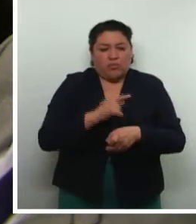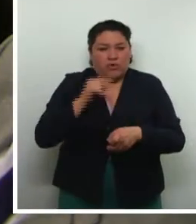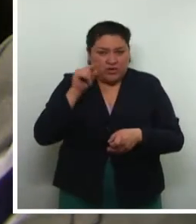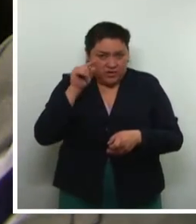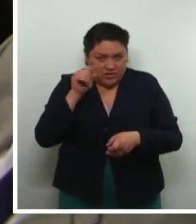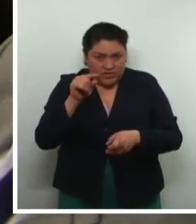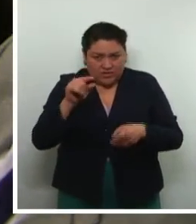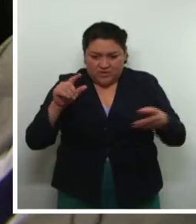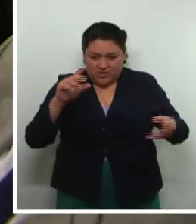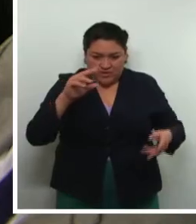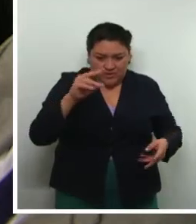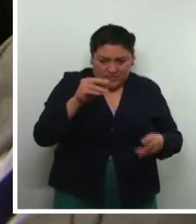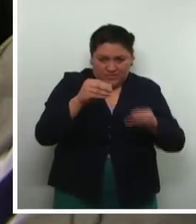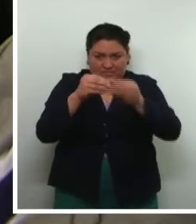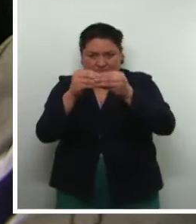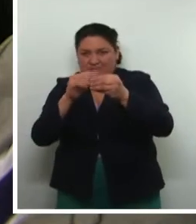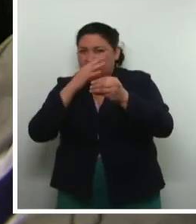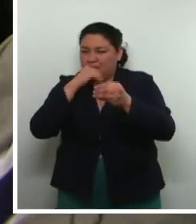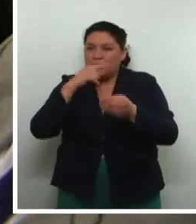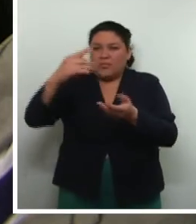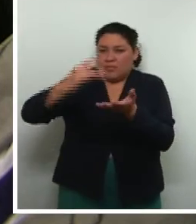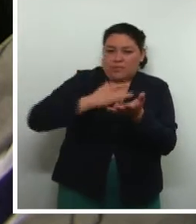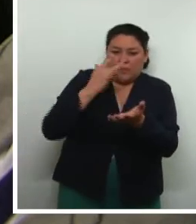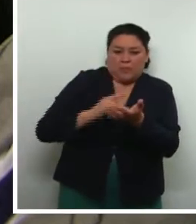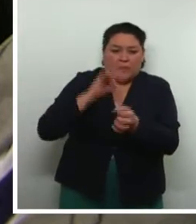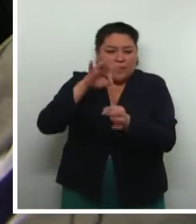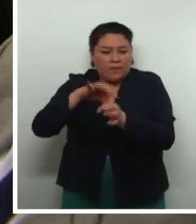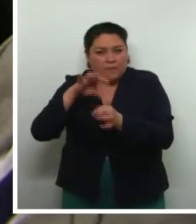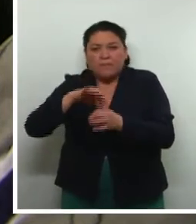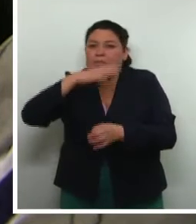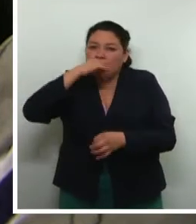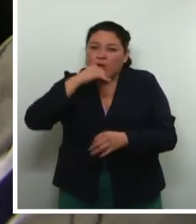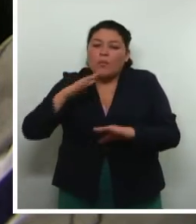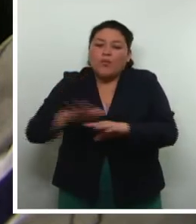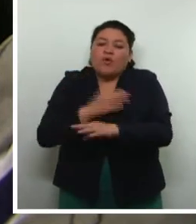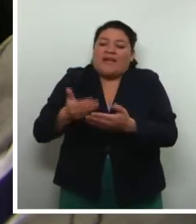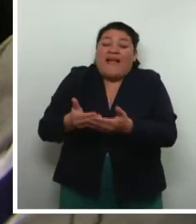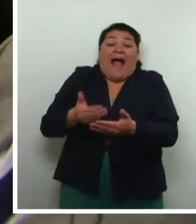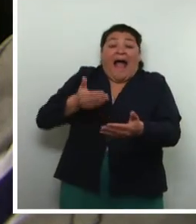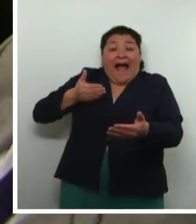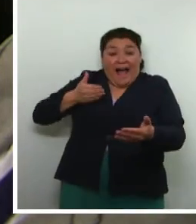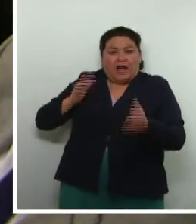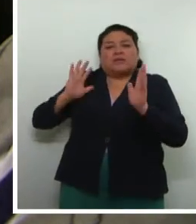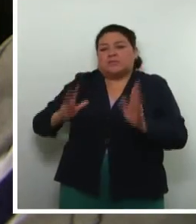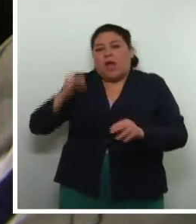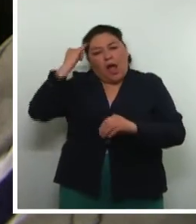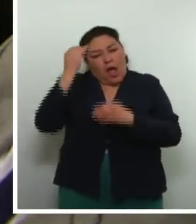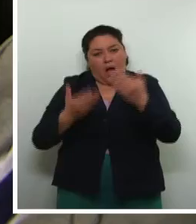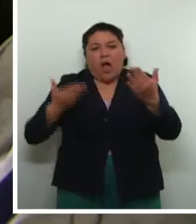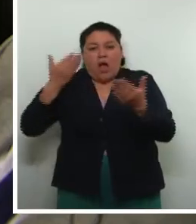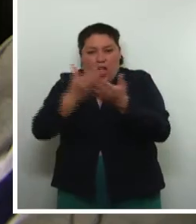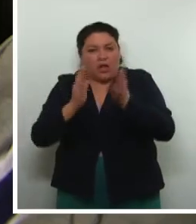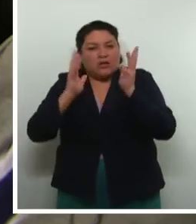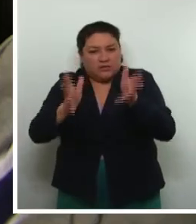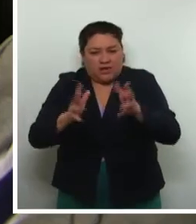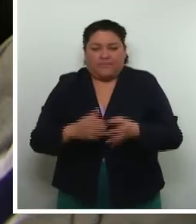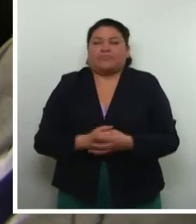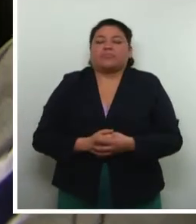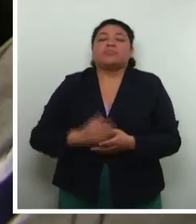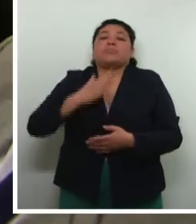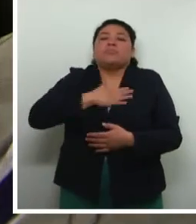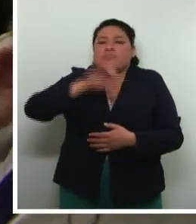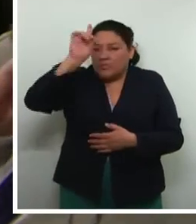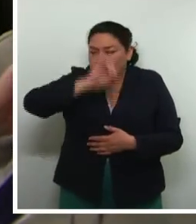parte ni haber sido votada porque estaba reservada con anterioridad. Entonces, ¿qué es lo que yo